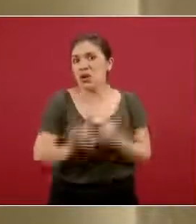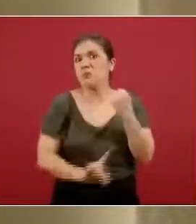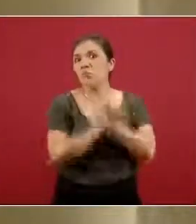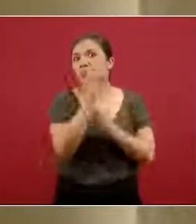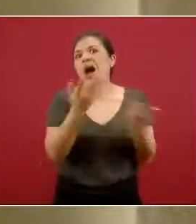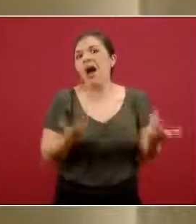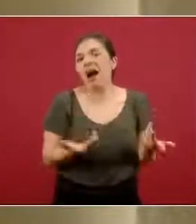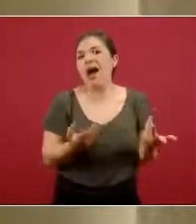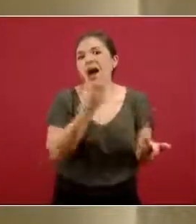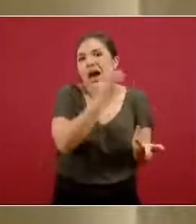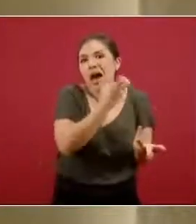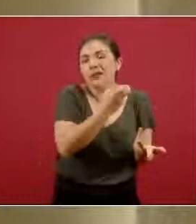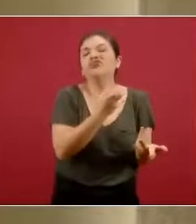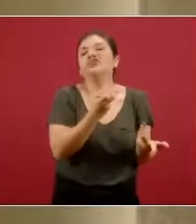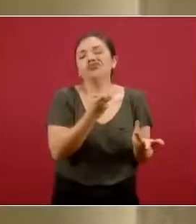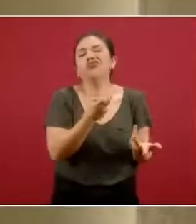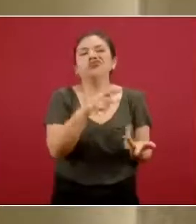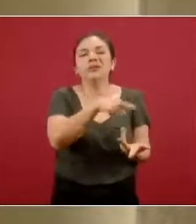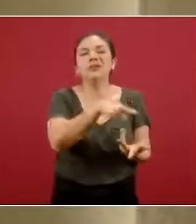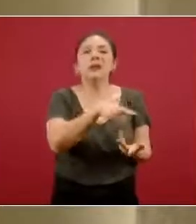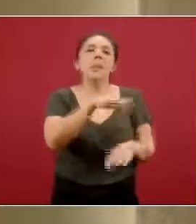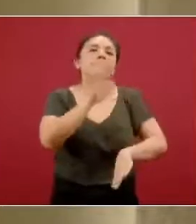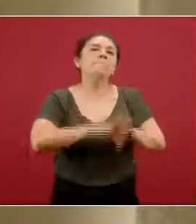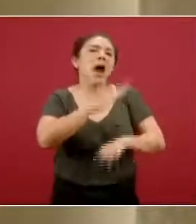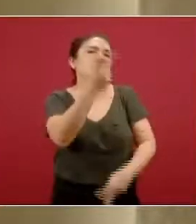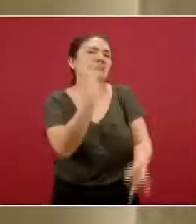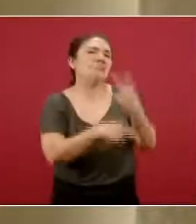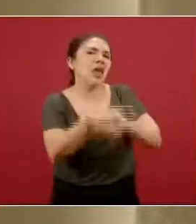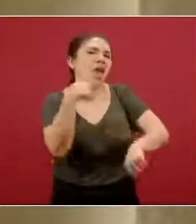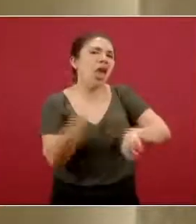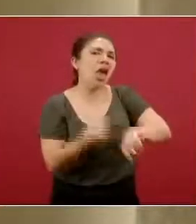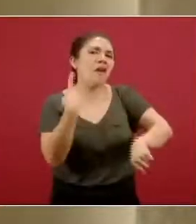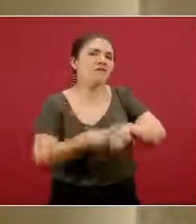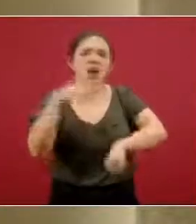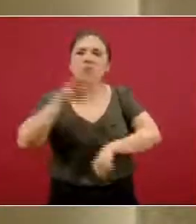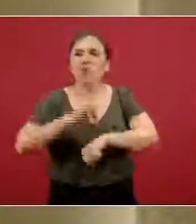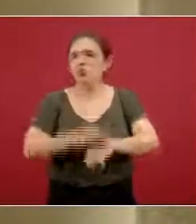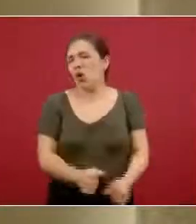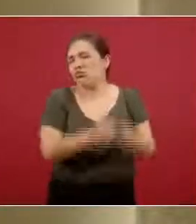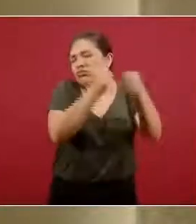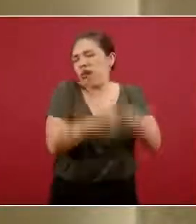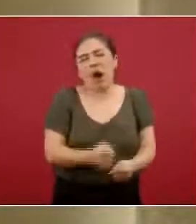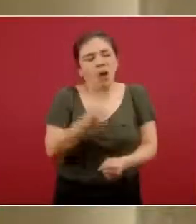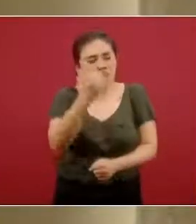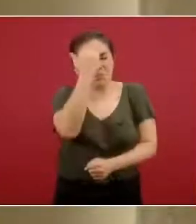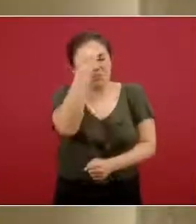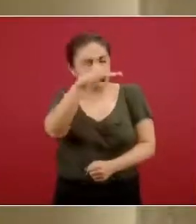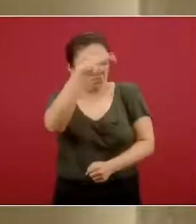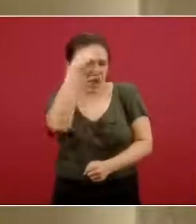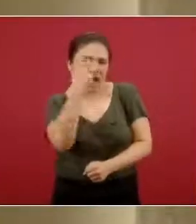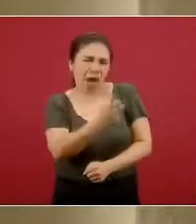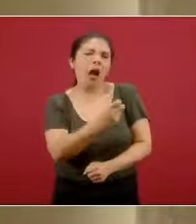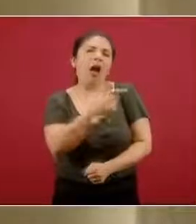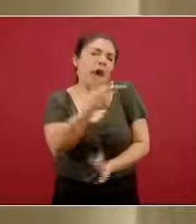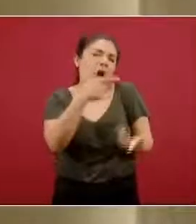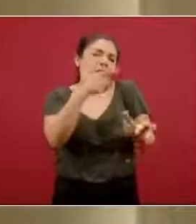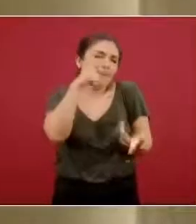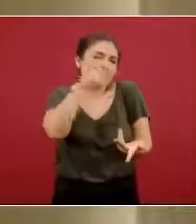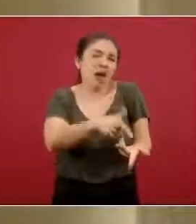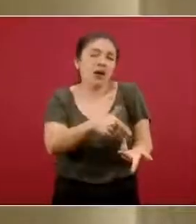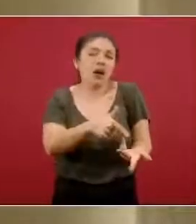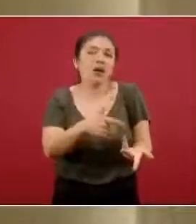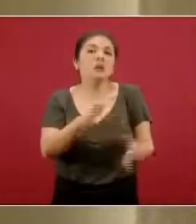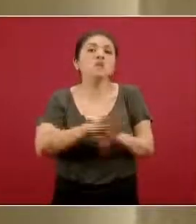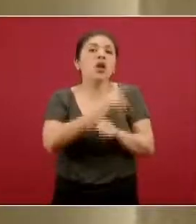COVID-19, por esa simple situación incrementaría el riesgo de contagiarse de la enfermedad,